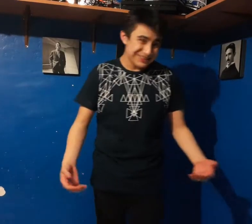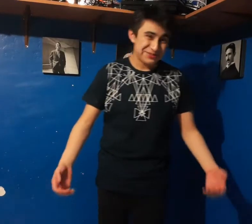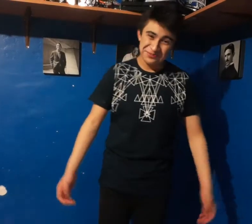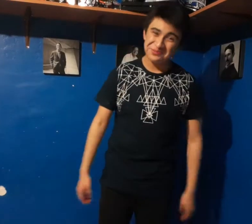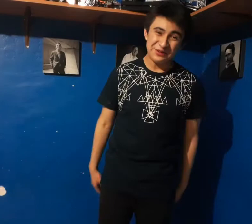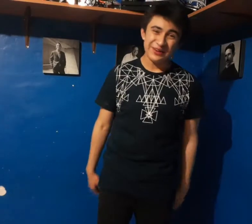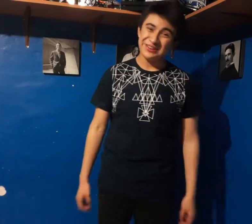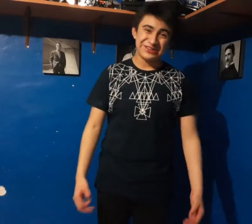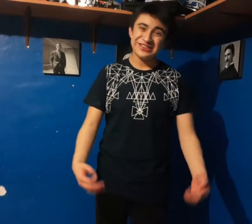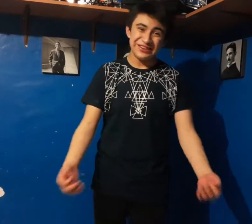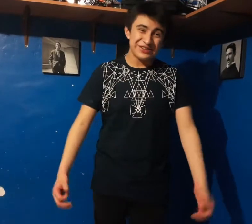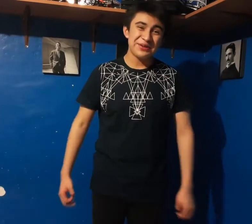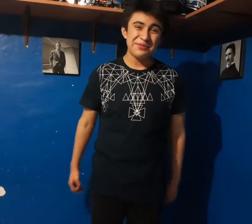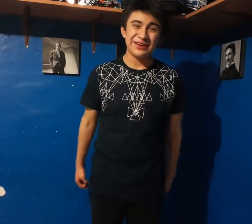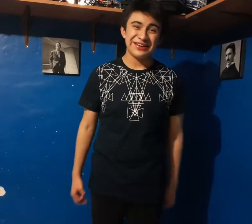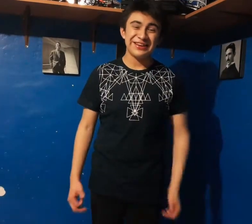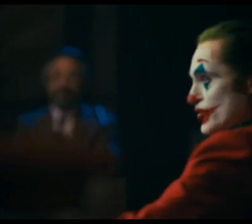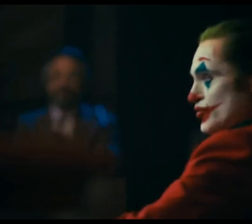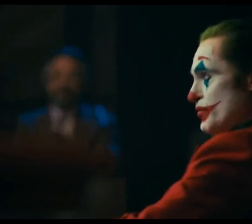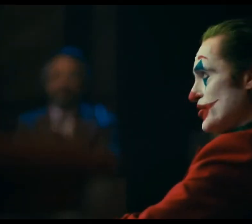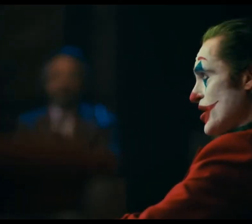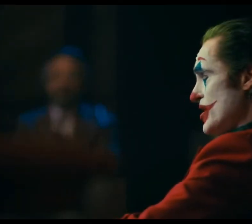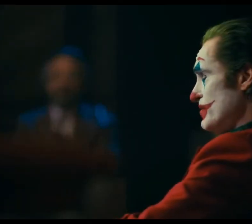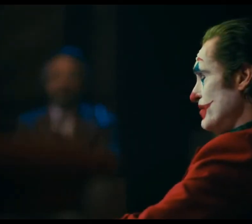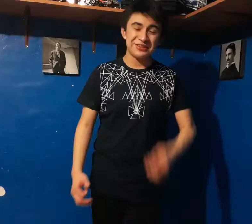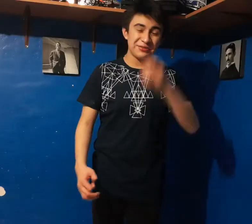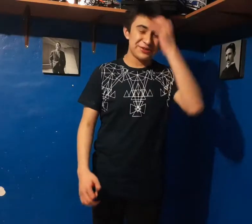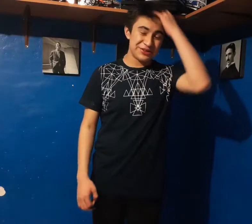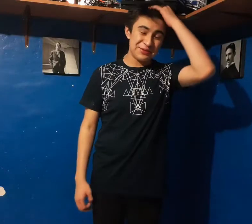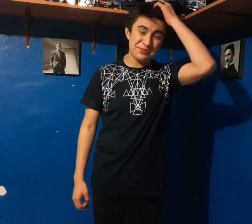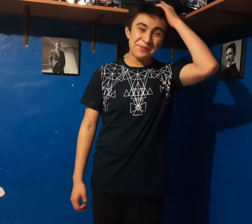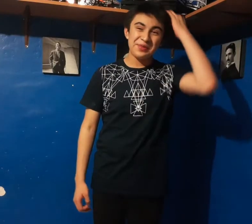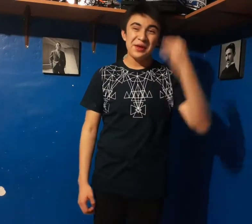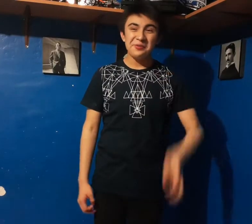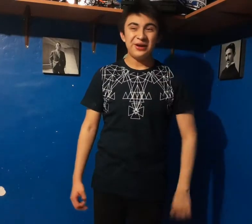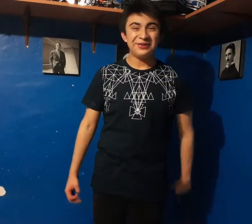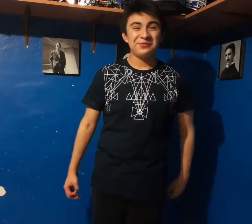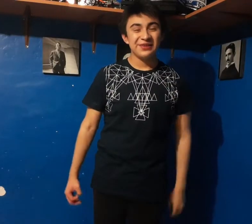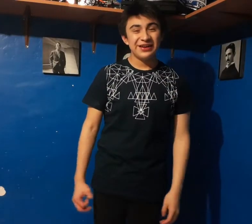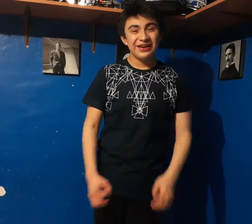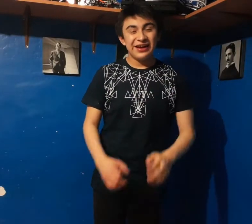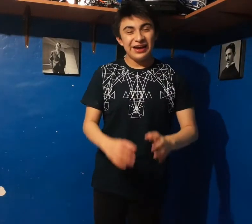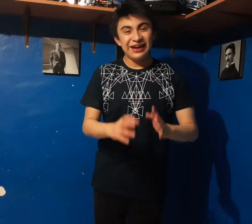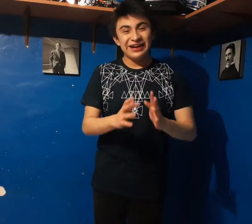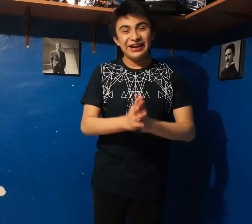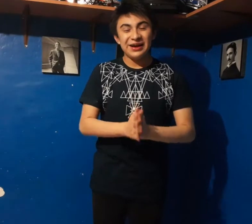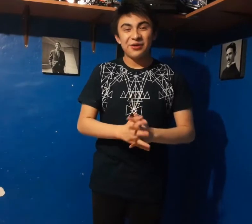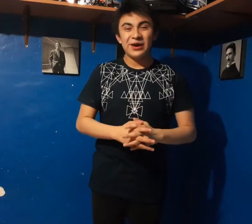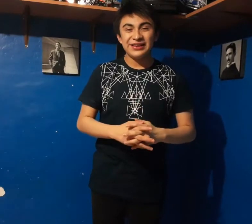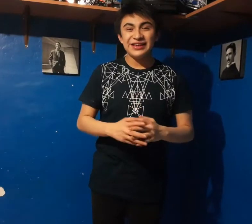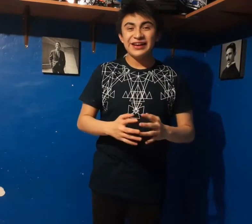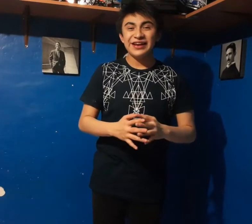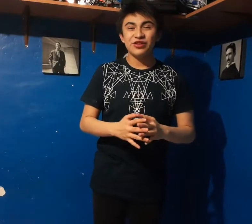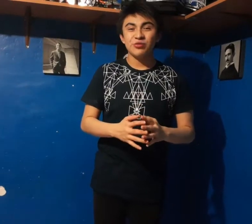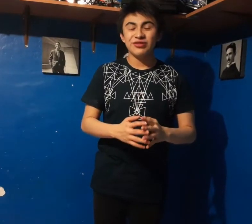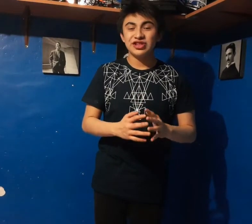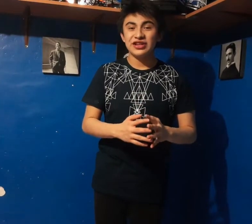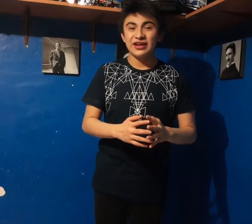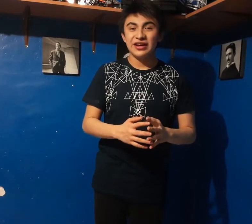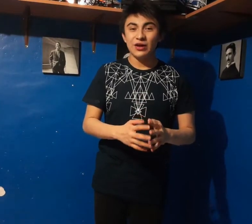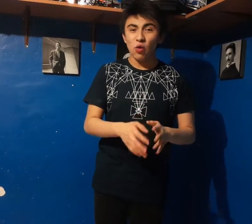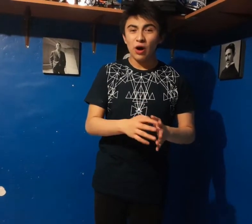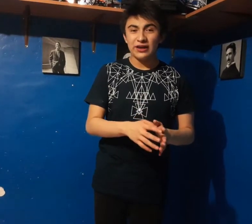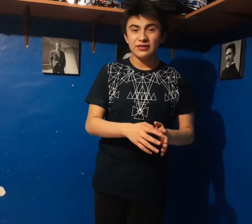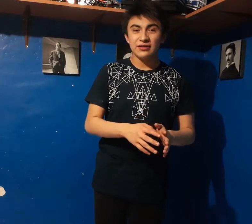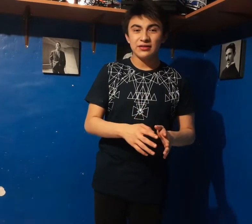Es que es un perfecto chiste, lo estoy practicando. Hoy no es remate. Mucho tiempo. Bueno, la cuarentena que tomó